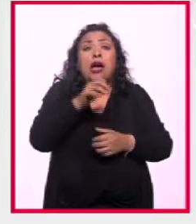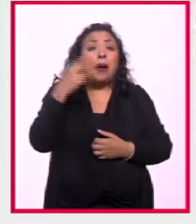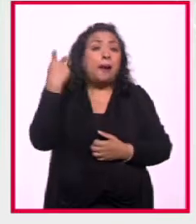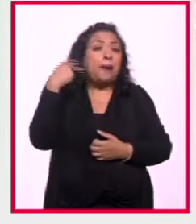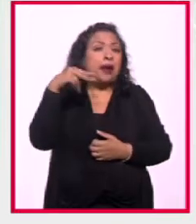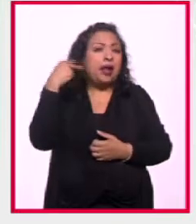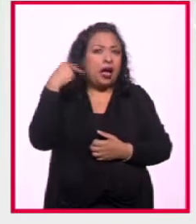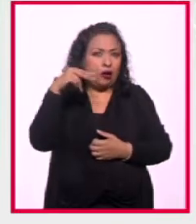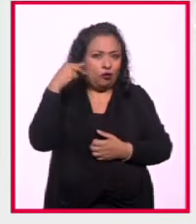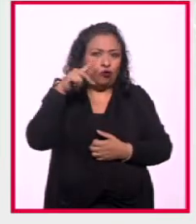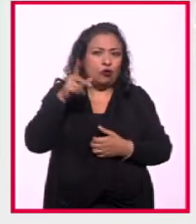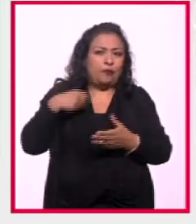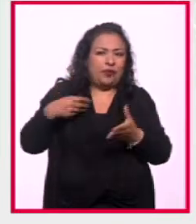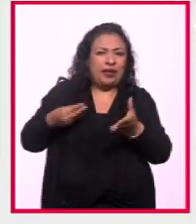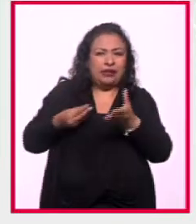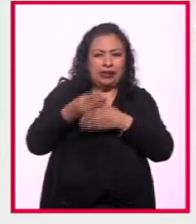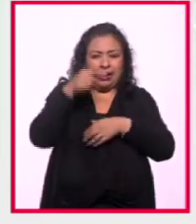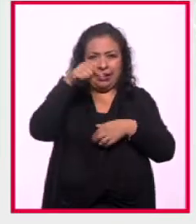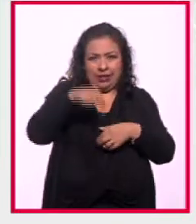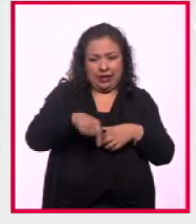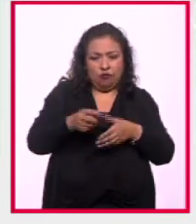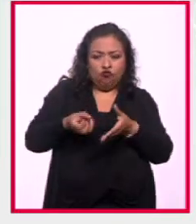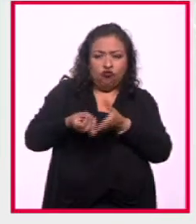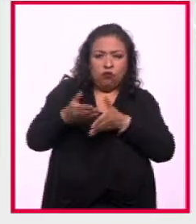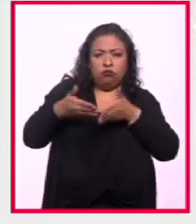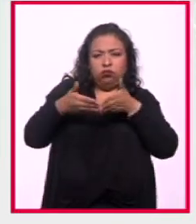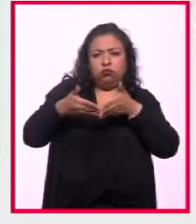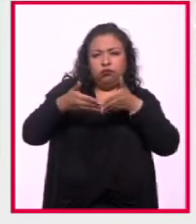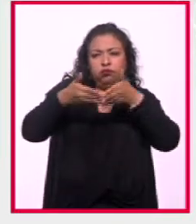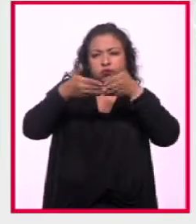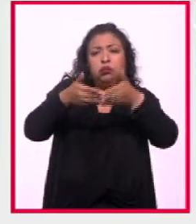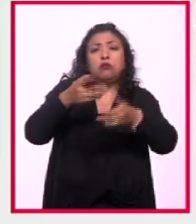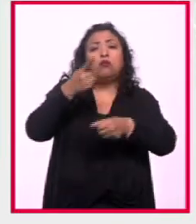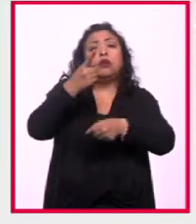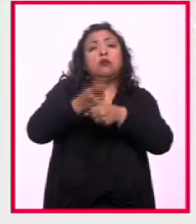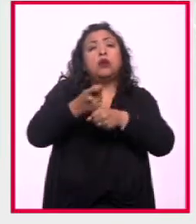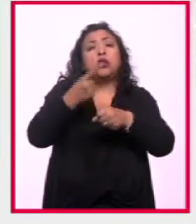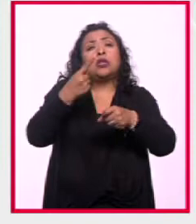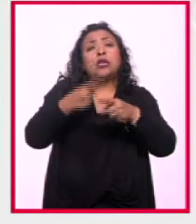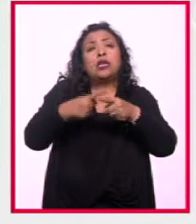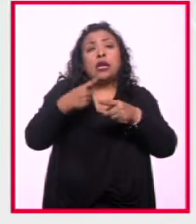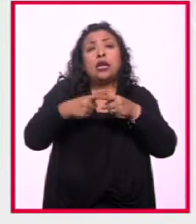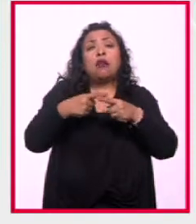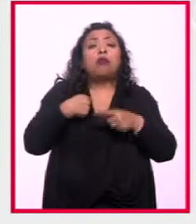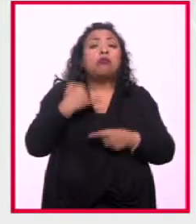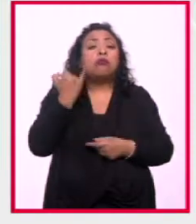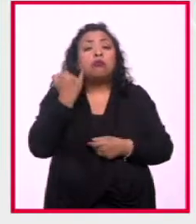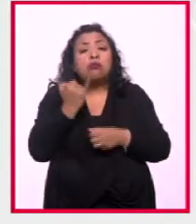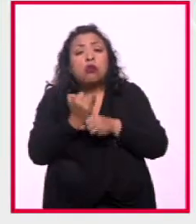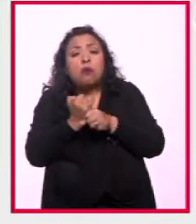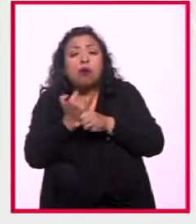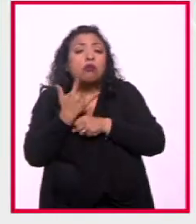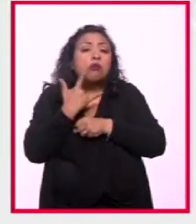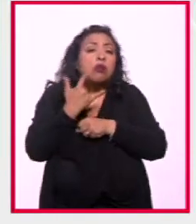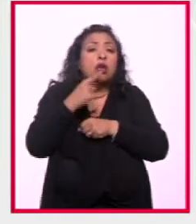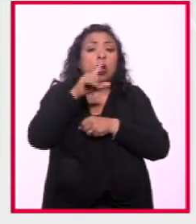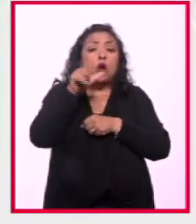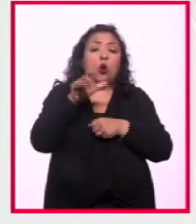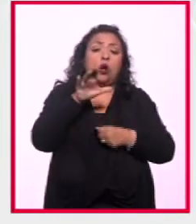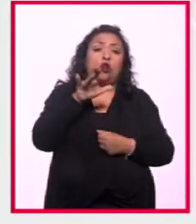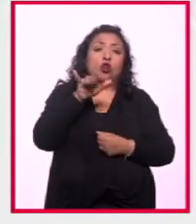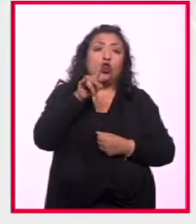de donde salieron de aquí los primeros exploradores y luego cortes